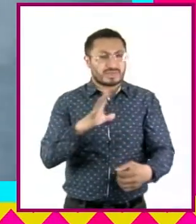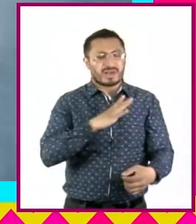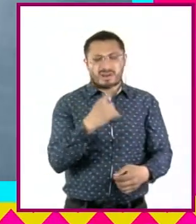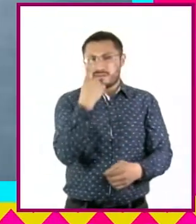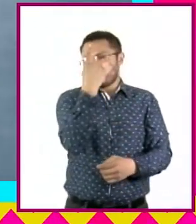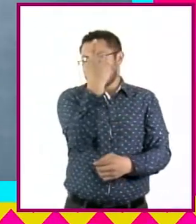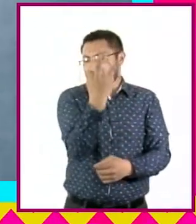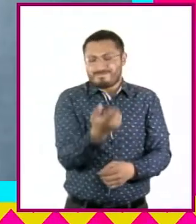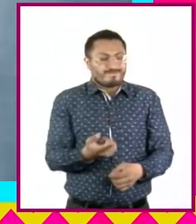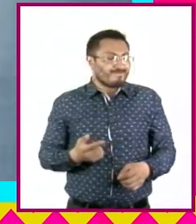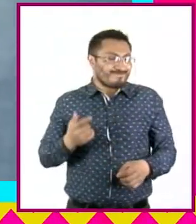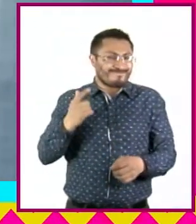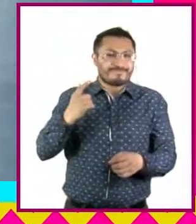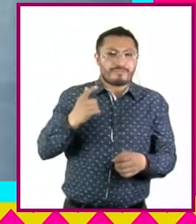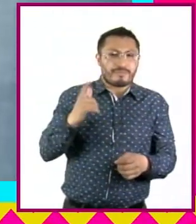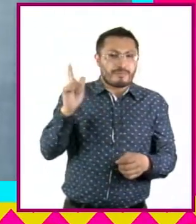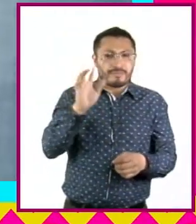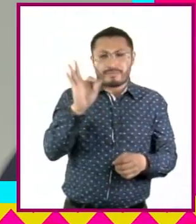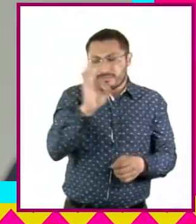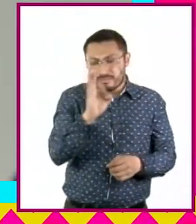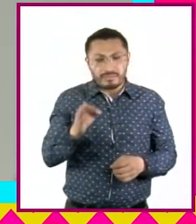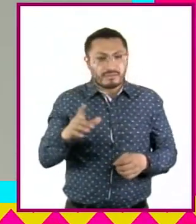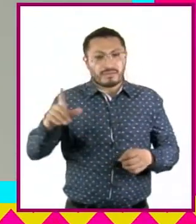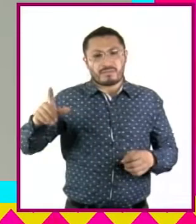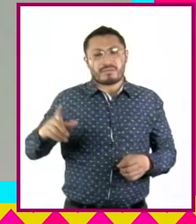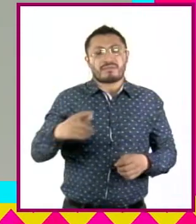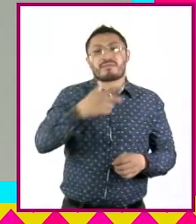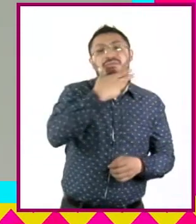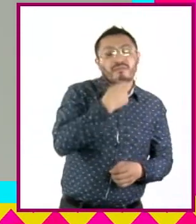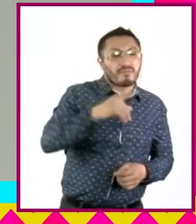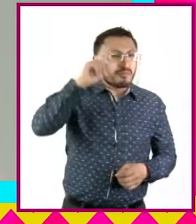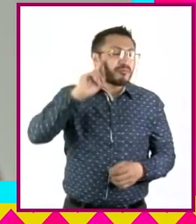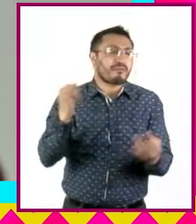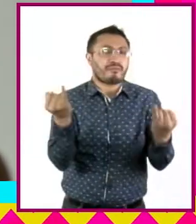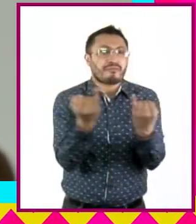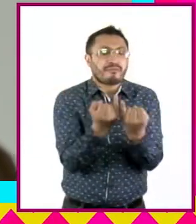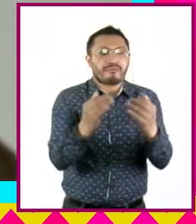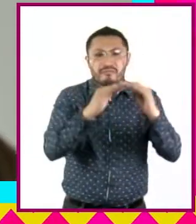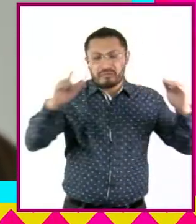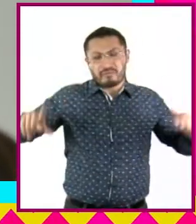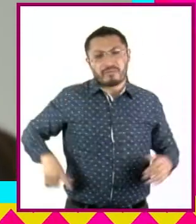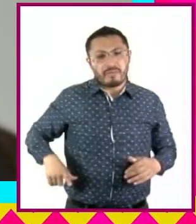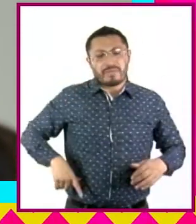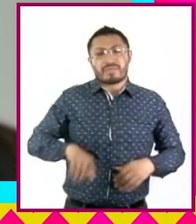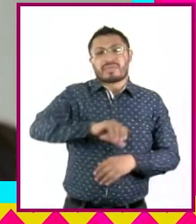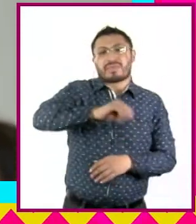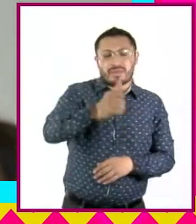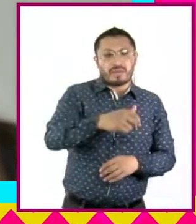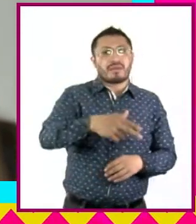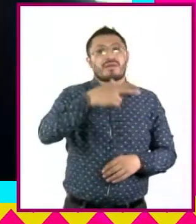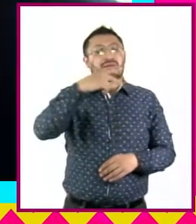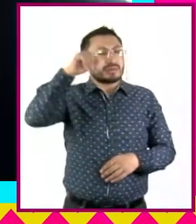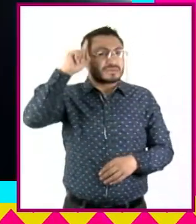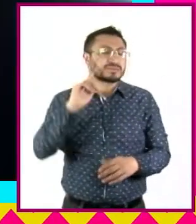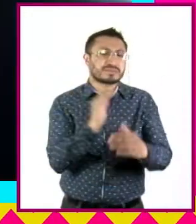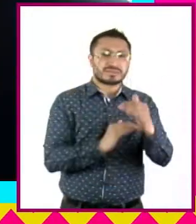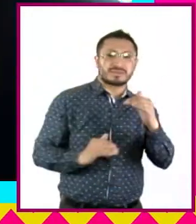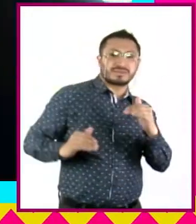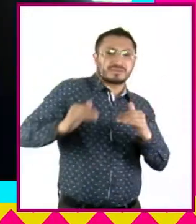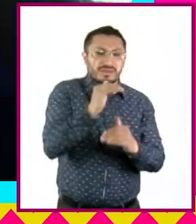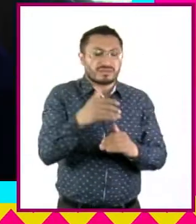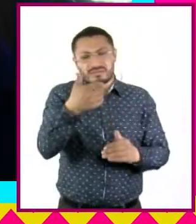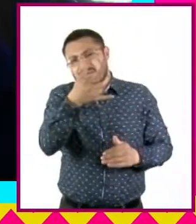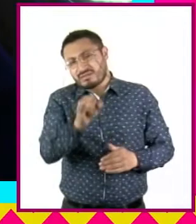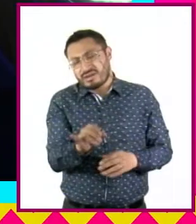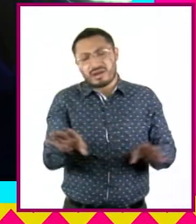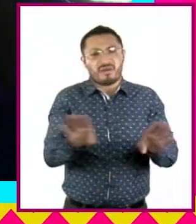ambos sexos gobernaran por igual, y otras donde los hombres fueran gobernados por las mujeres, y así